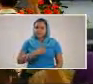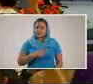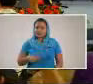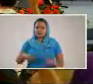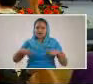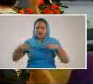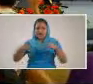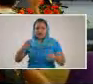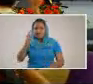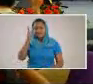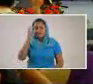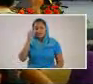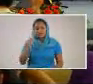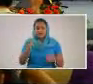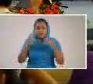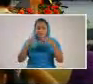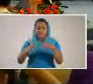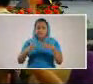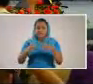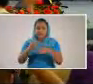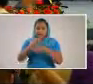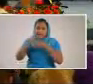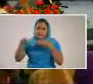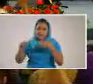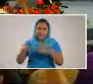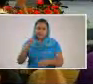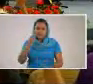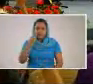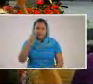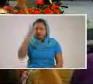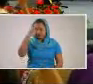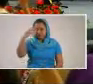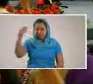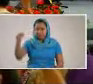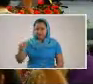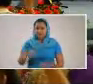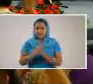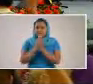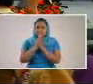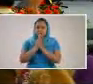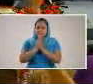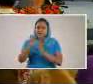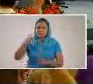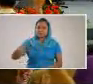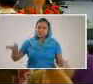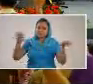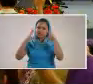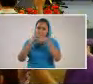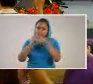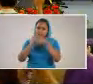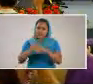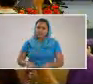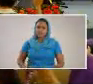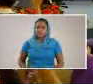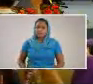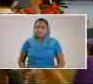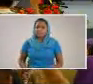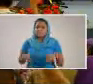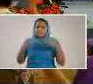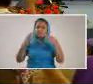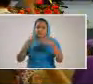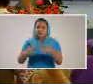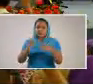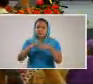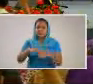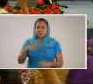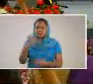haberla escuchado, sino ponerla por obra, papaíto lindo. Y te pedimos en esta noche, ponemos en